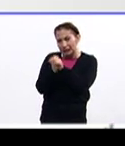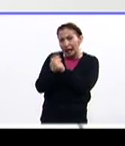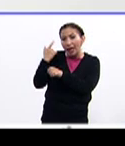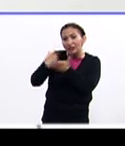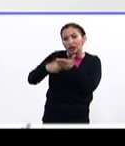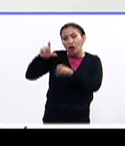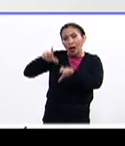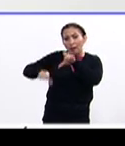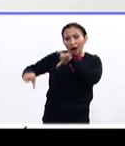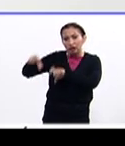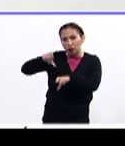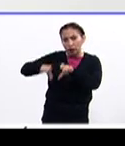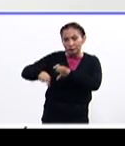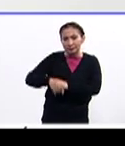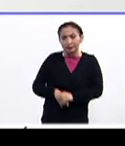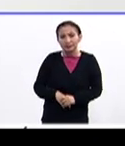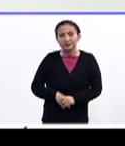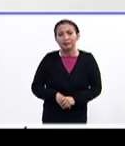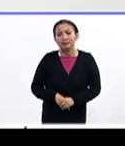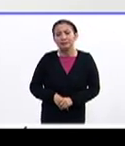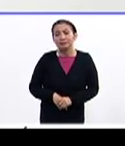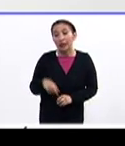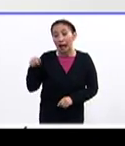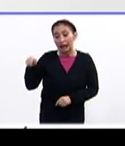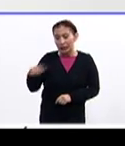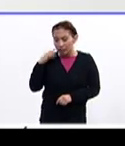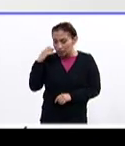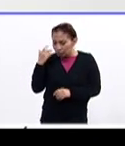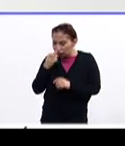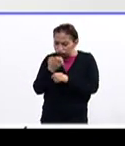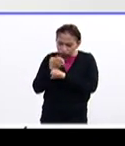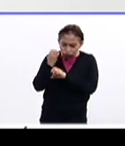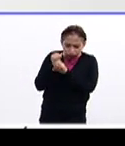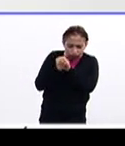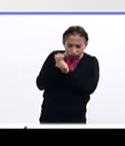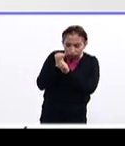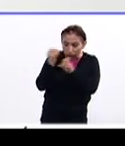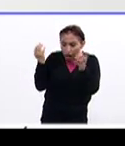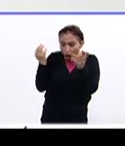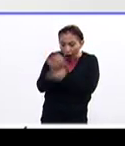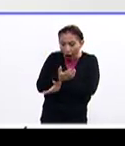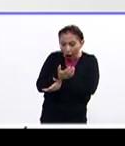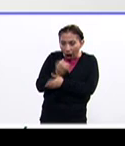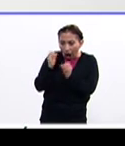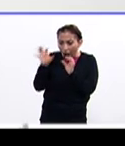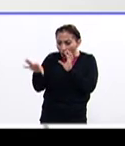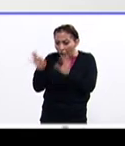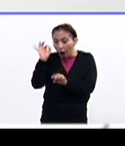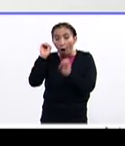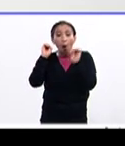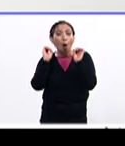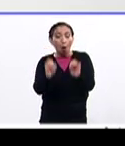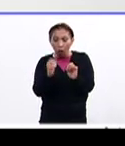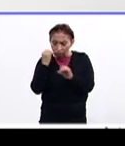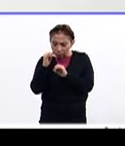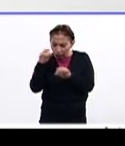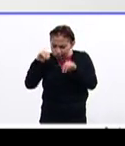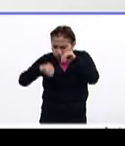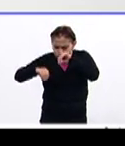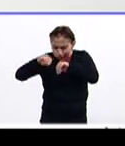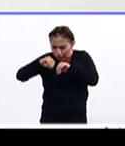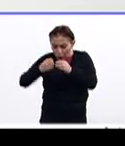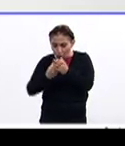laboratorios, por ejemplo. Ahí descubren o hacen un nuevo instrumento